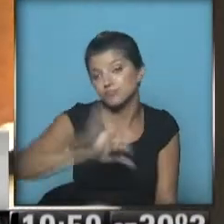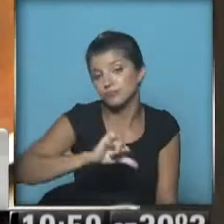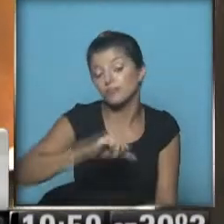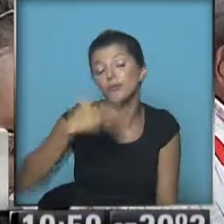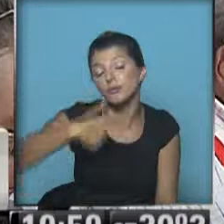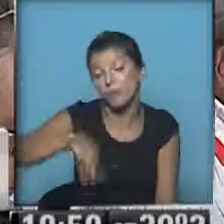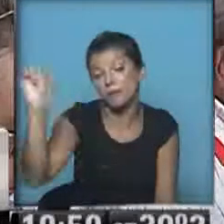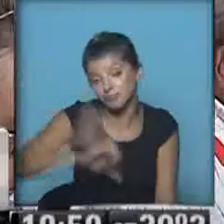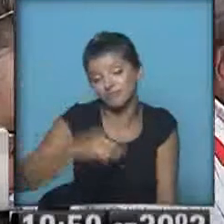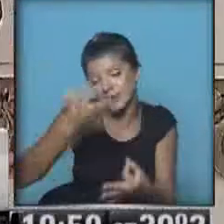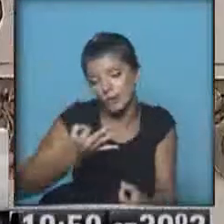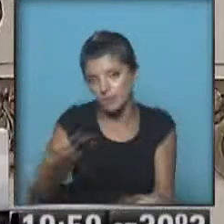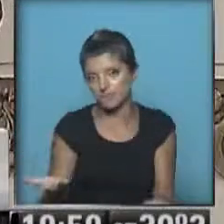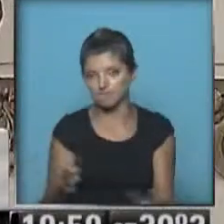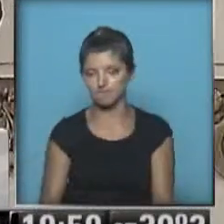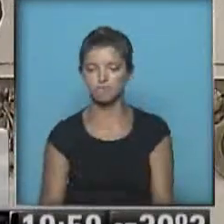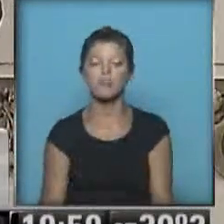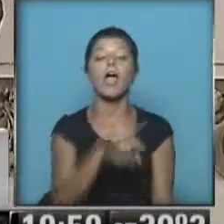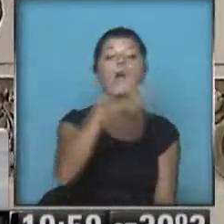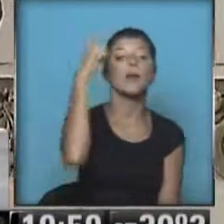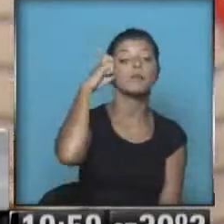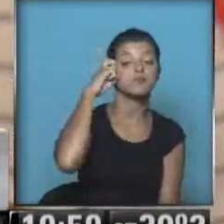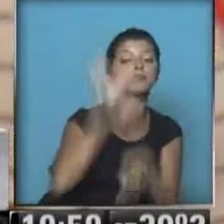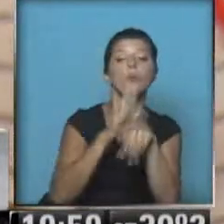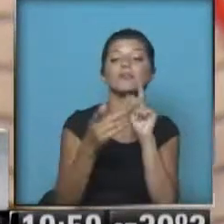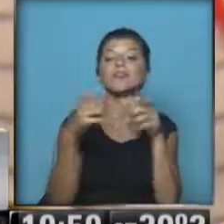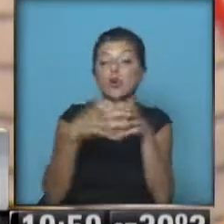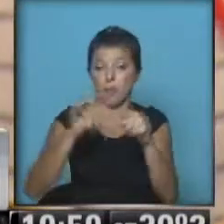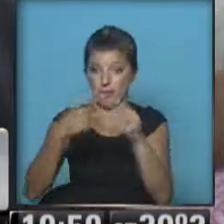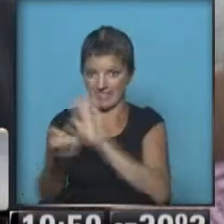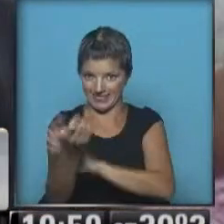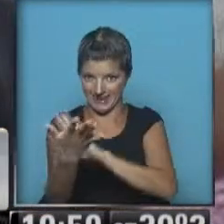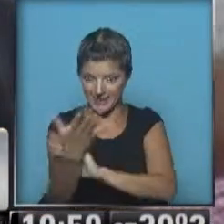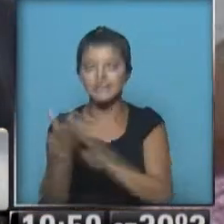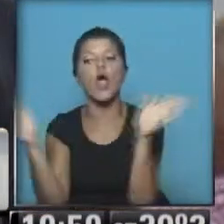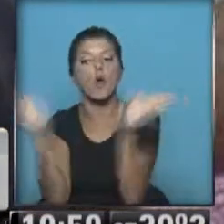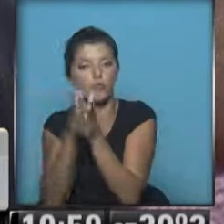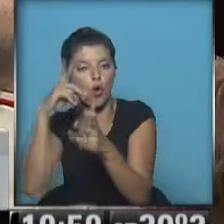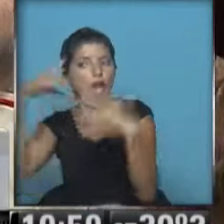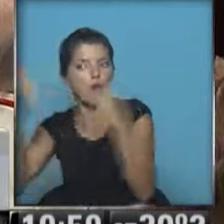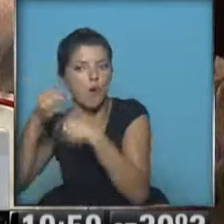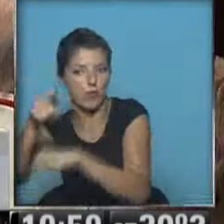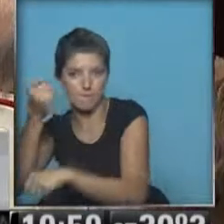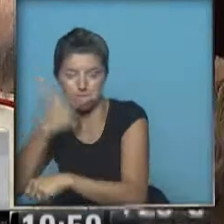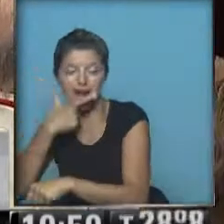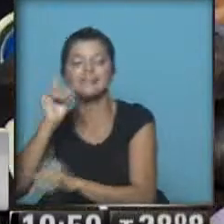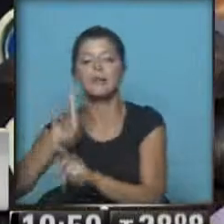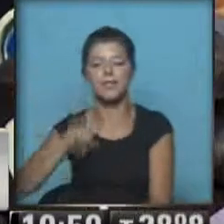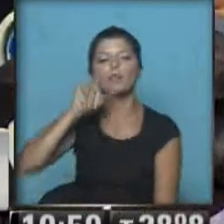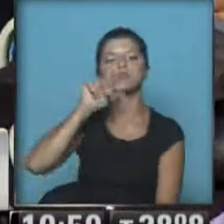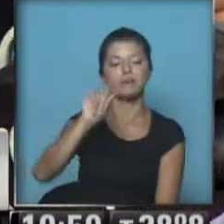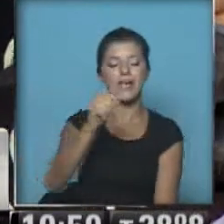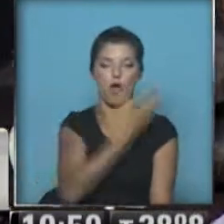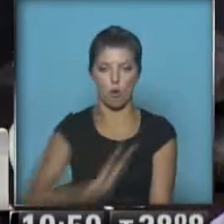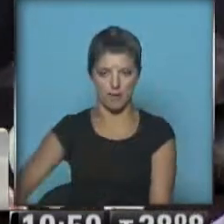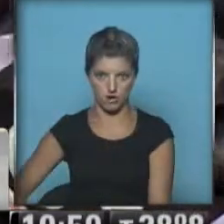ruptura seguramente. La derechización de la UCR, producto de este acuerdo con el macrismo, fue también criticada desde el gobierno.